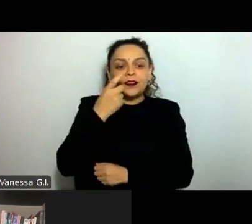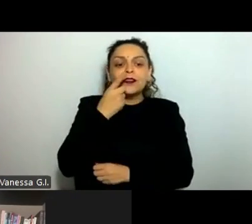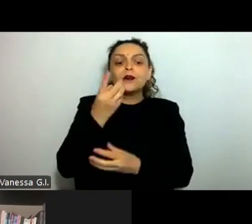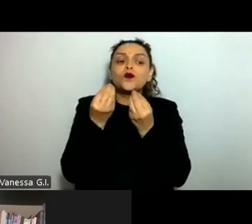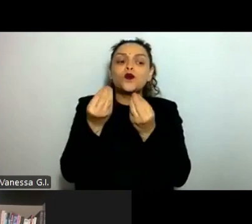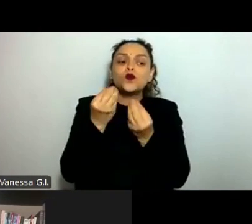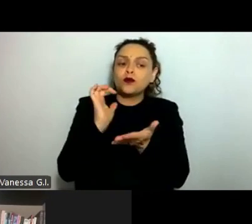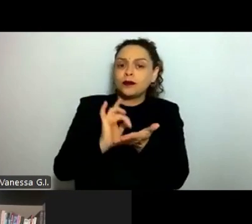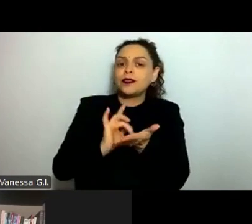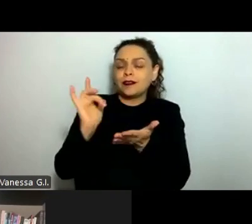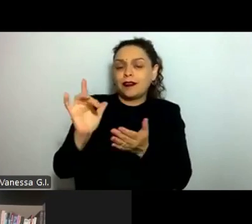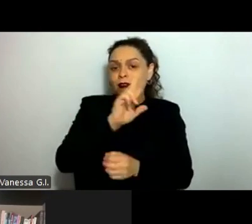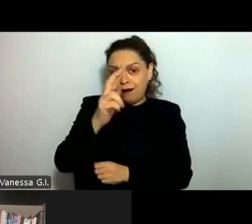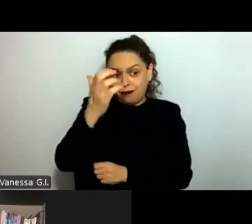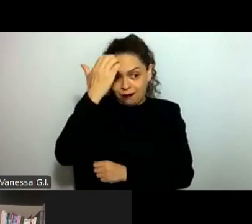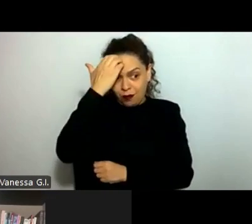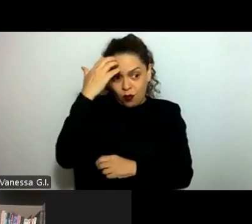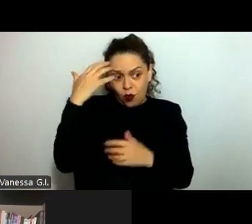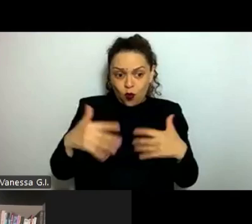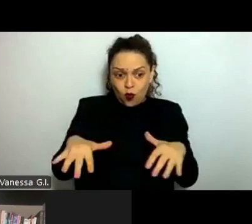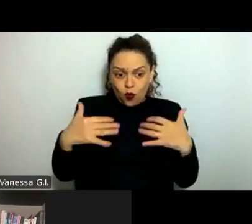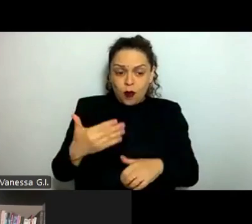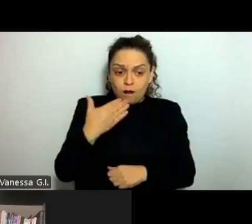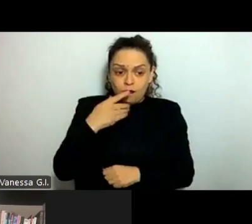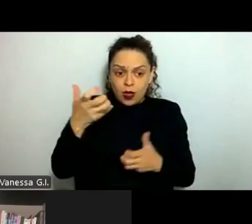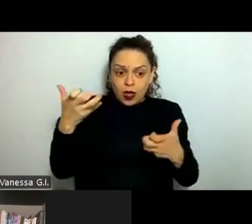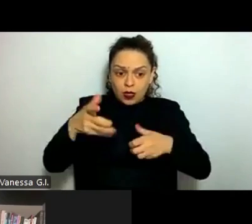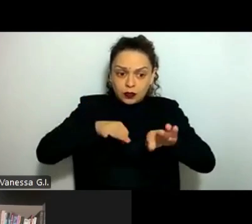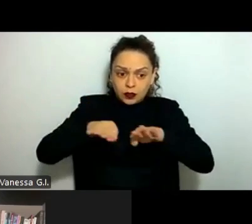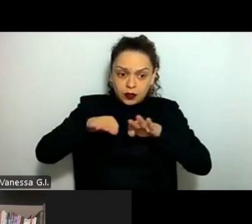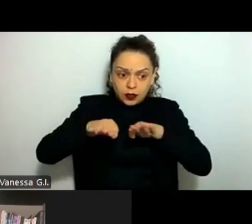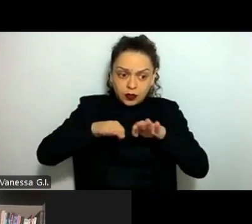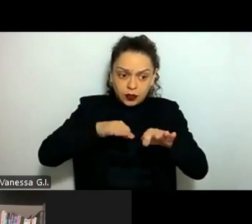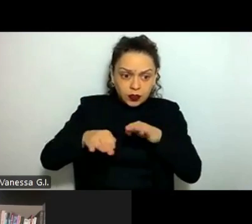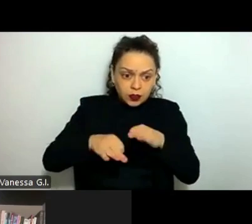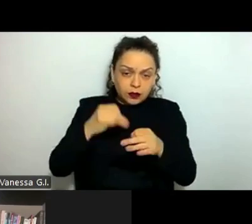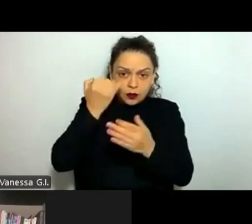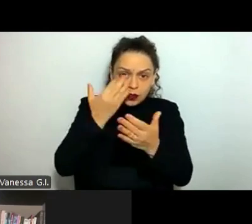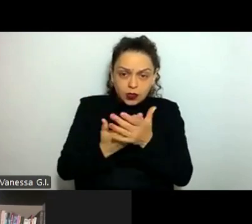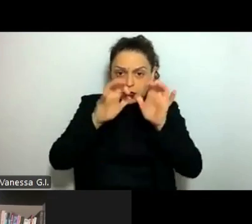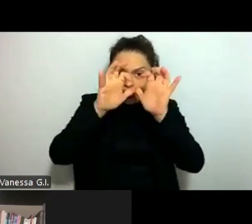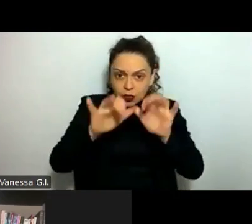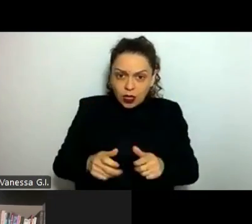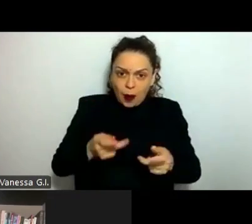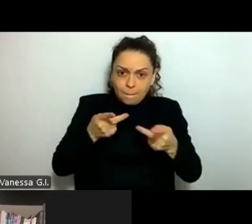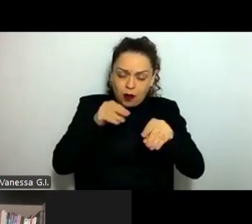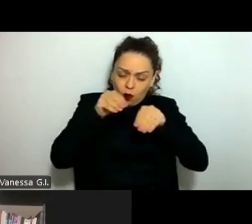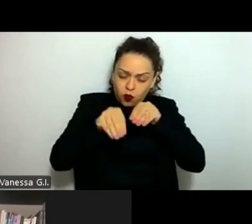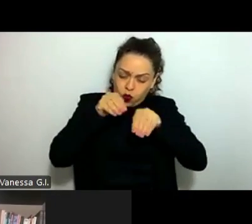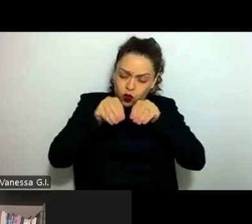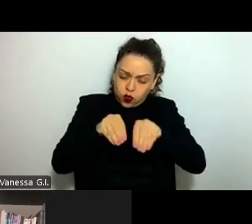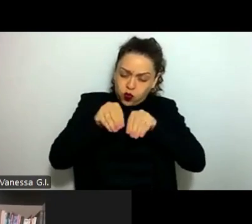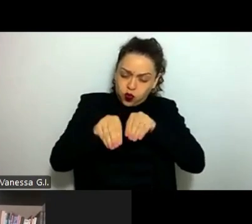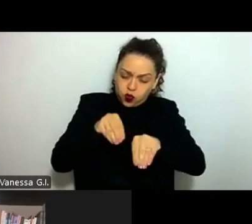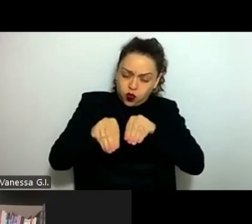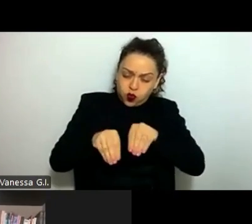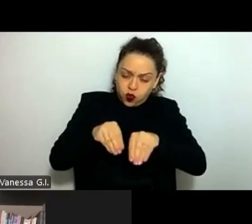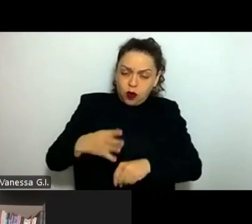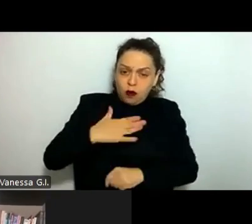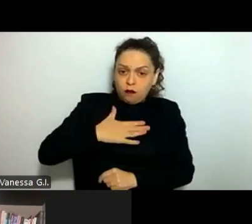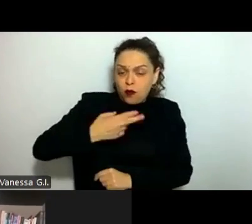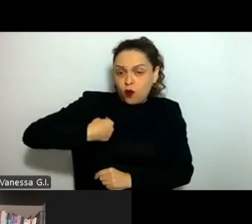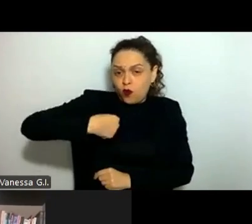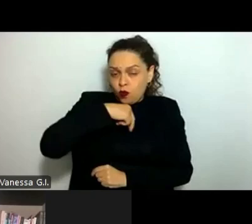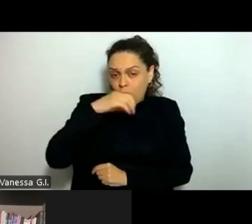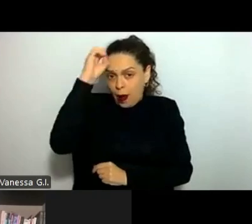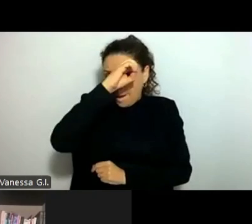y reconocer la elaboración de la totalidad de estos dictámenes. Desde nuestro punto de vista